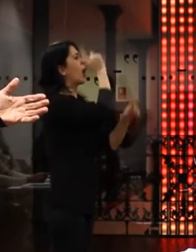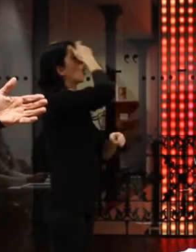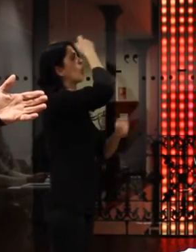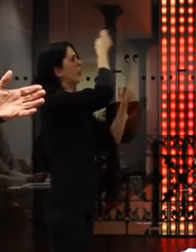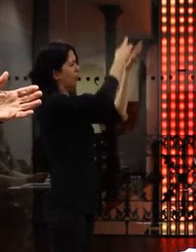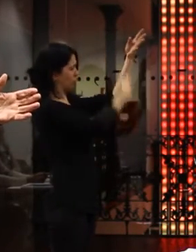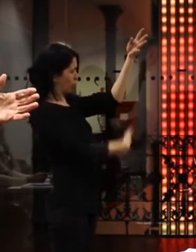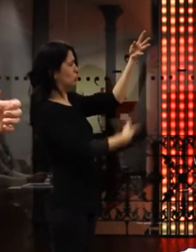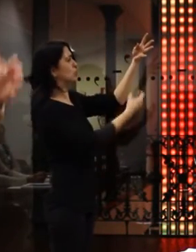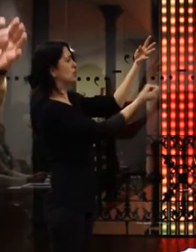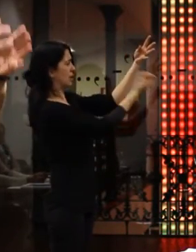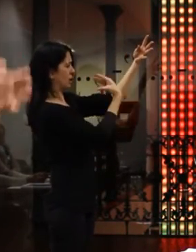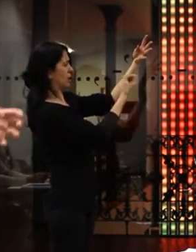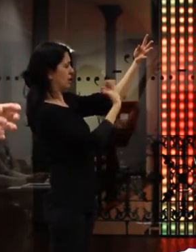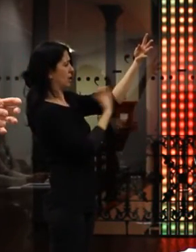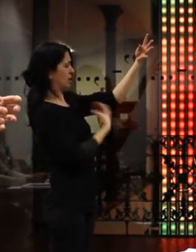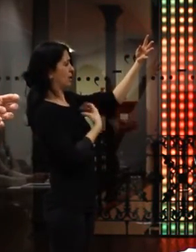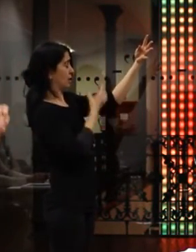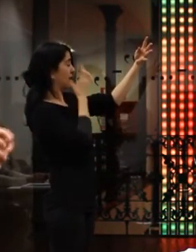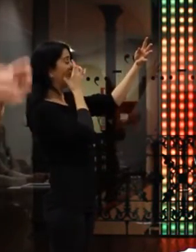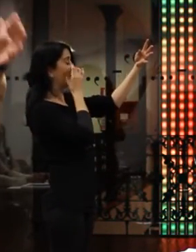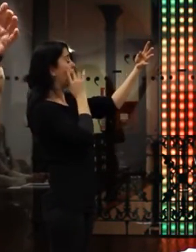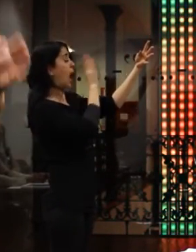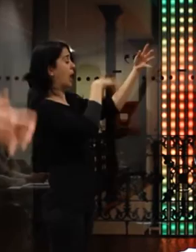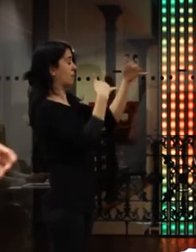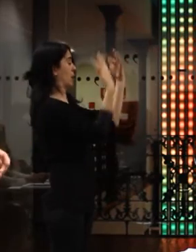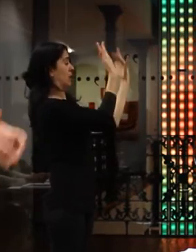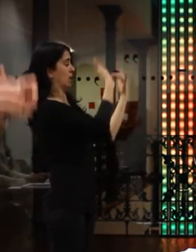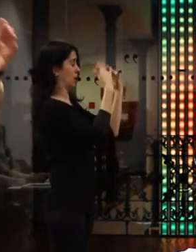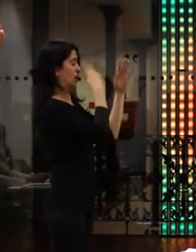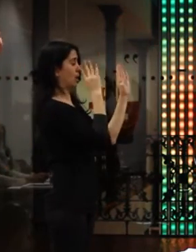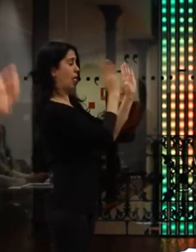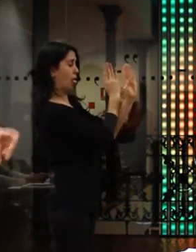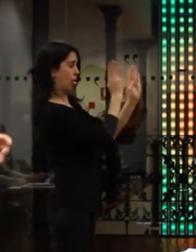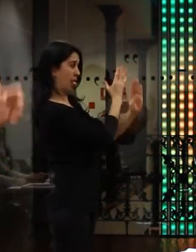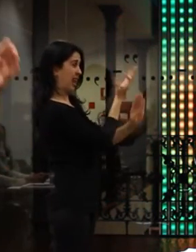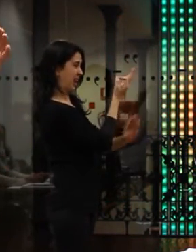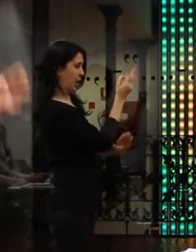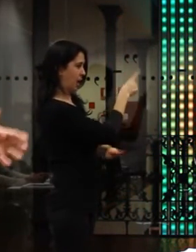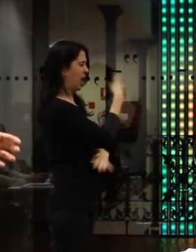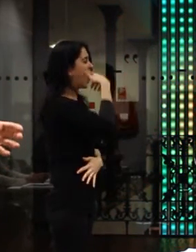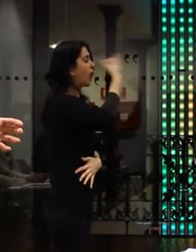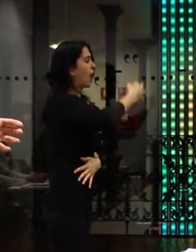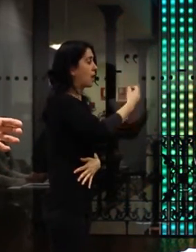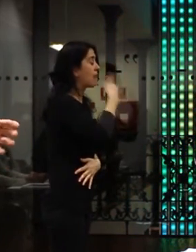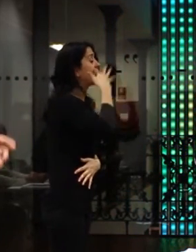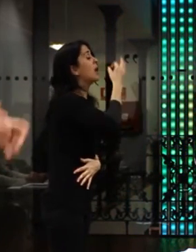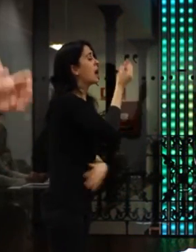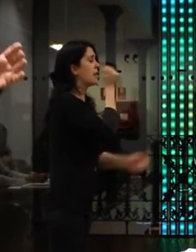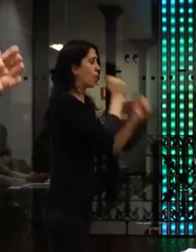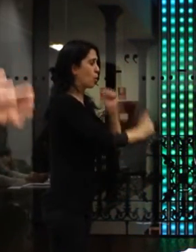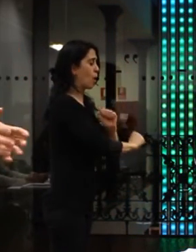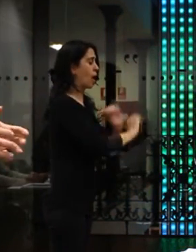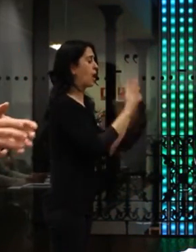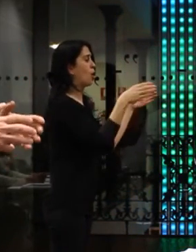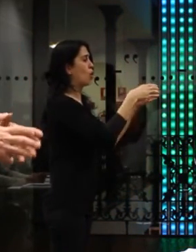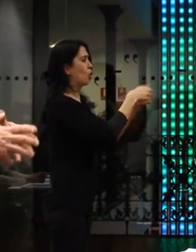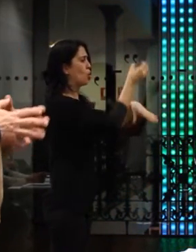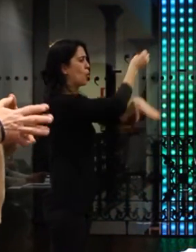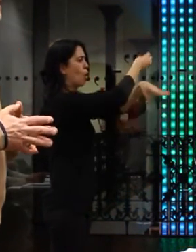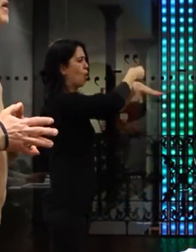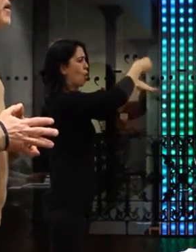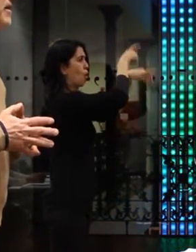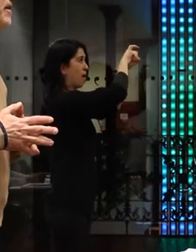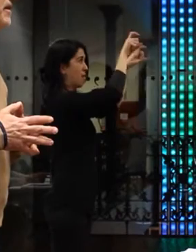final ocultan una realidad, el chiringuito del oligopolio eléctrico. Un oligopolio eléctrico